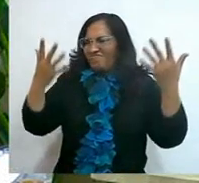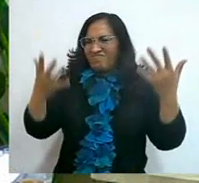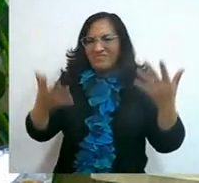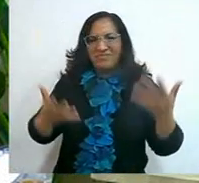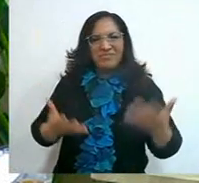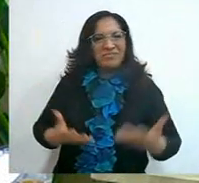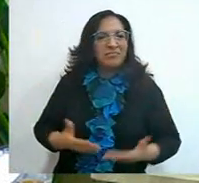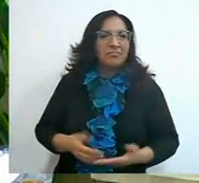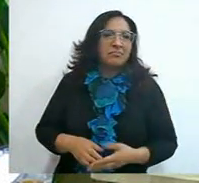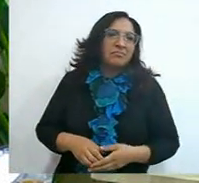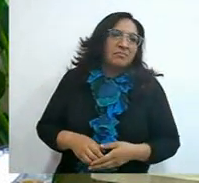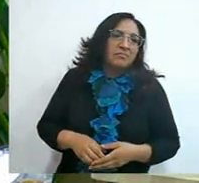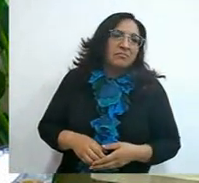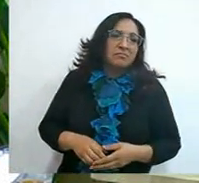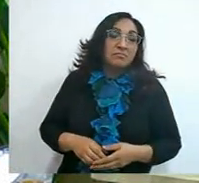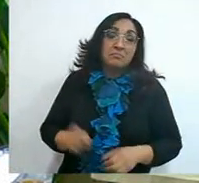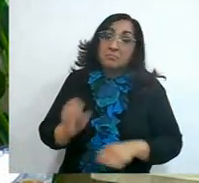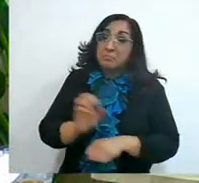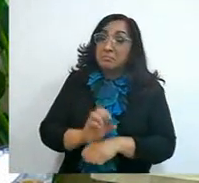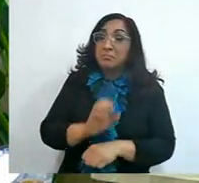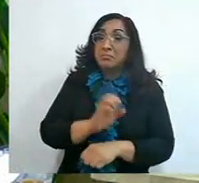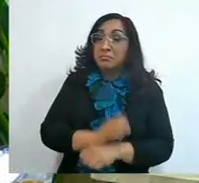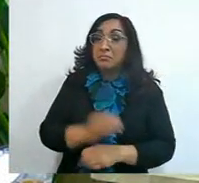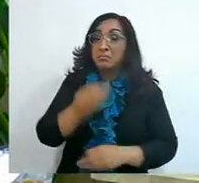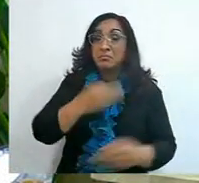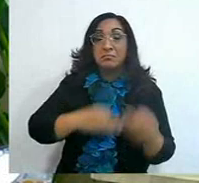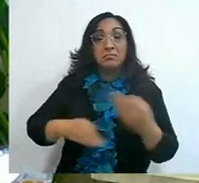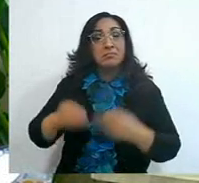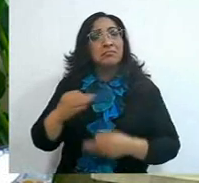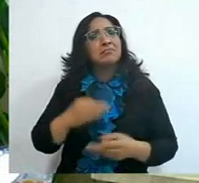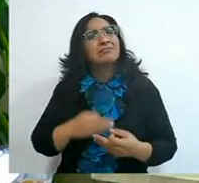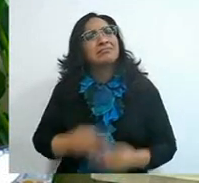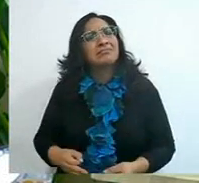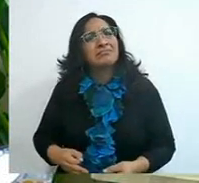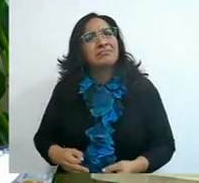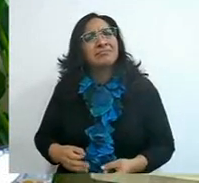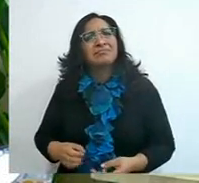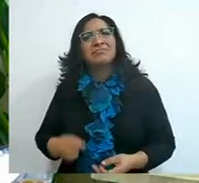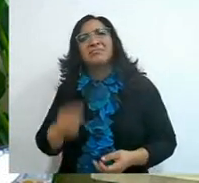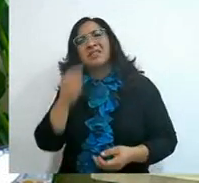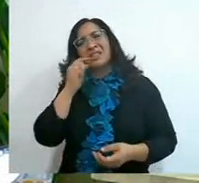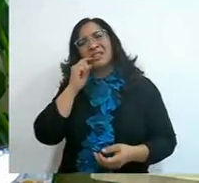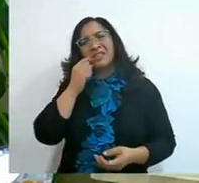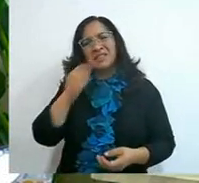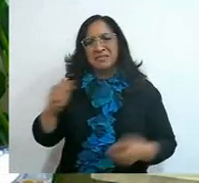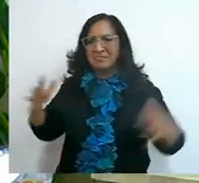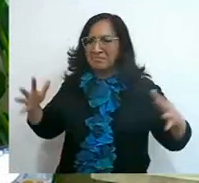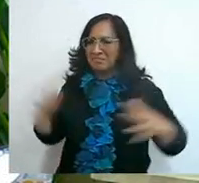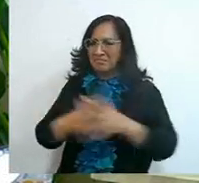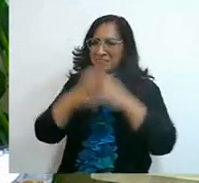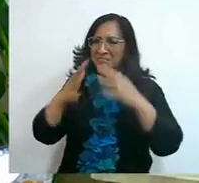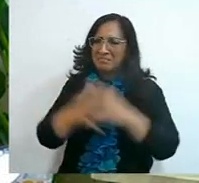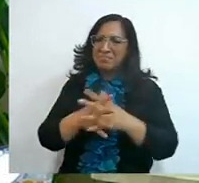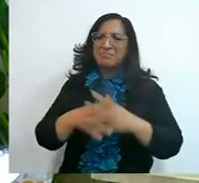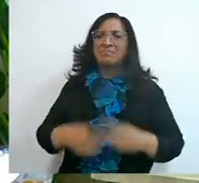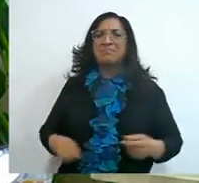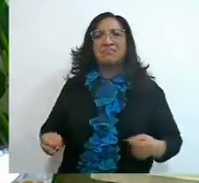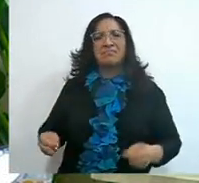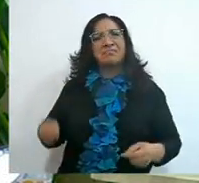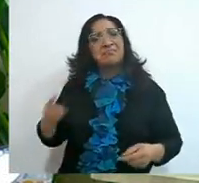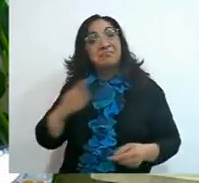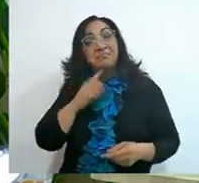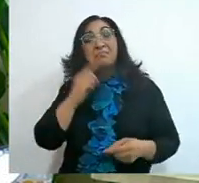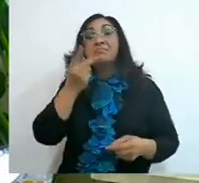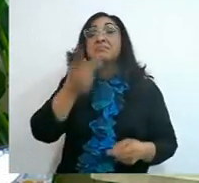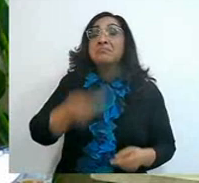Oh. Y entonces, a todo lo que es celos, iras, contiendas, disensiones,